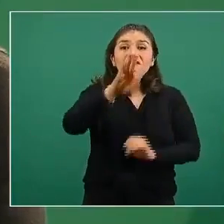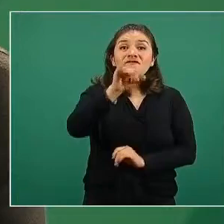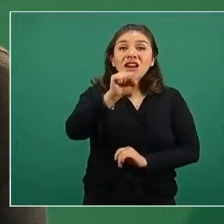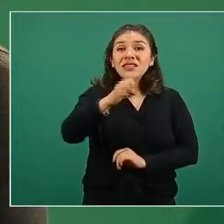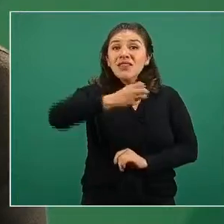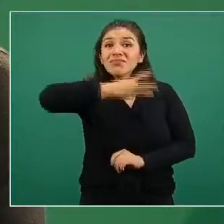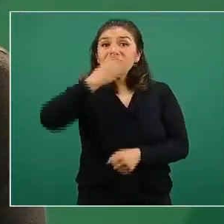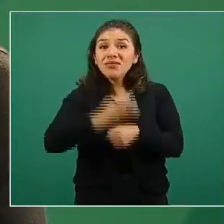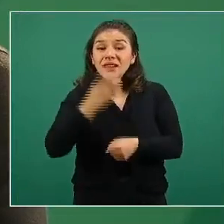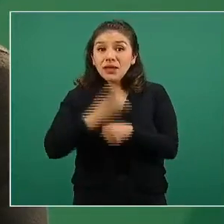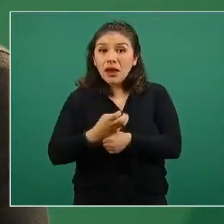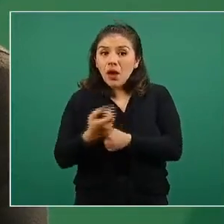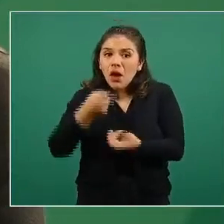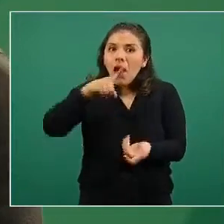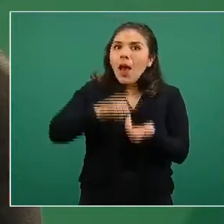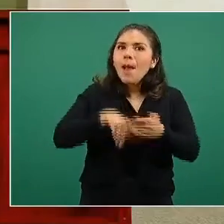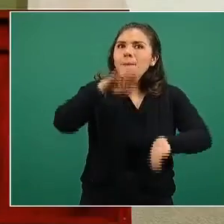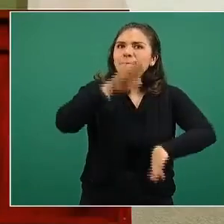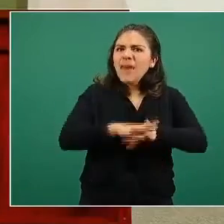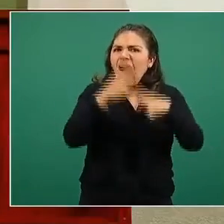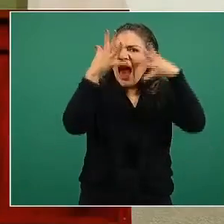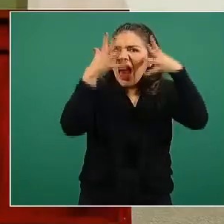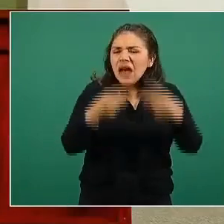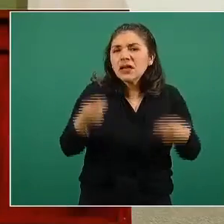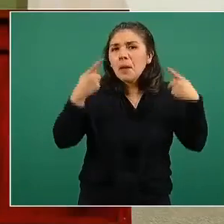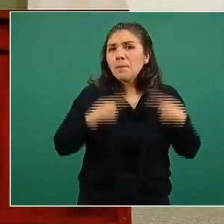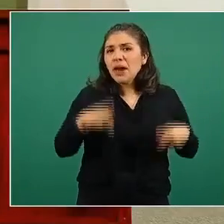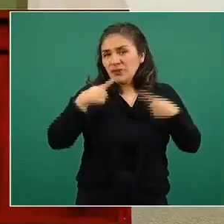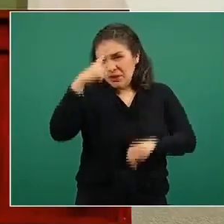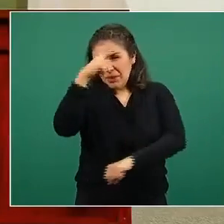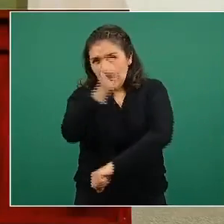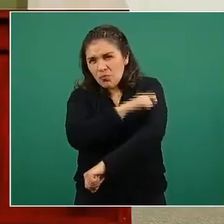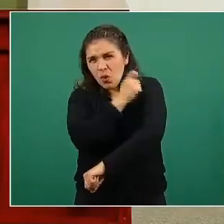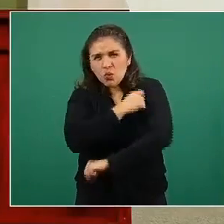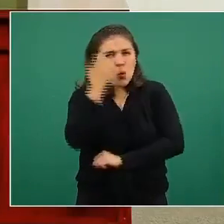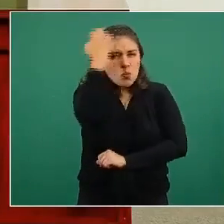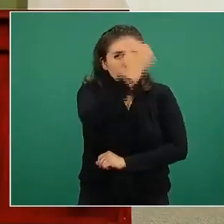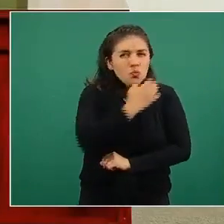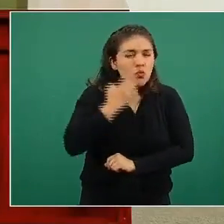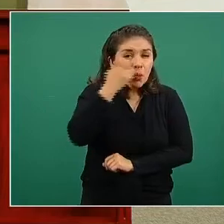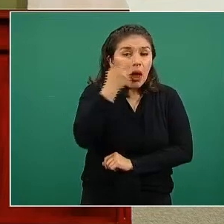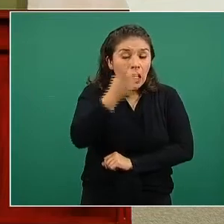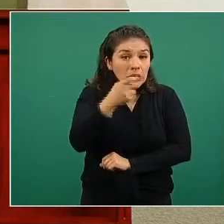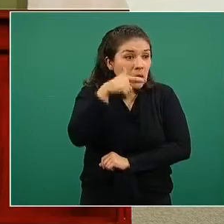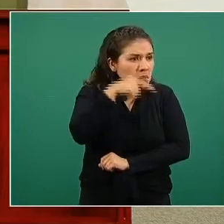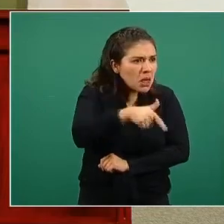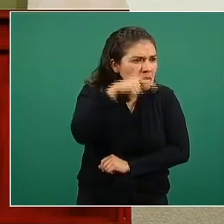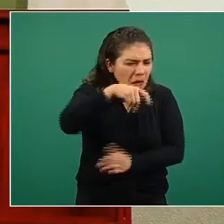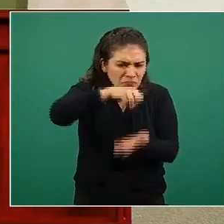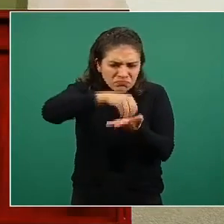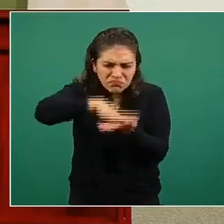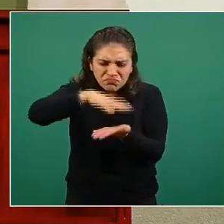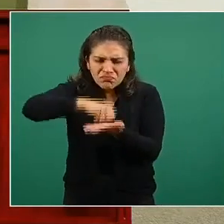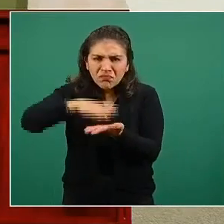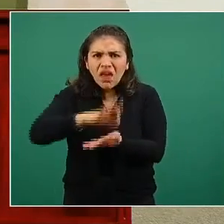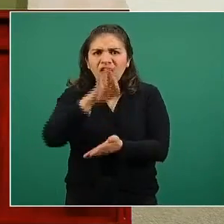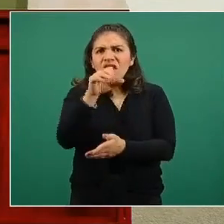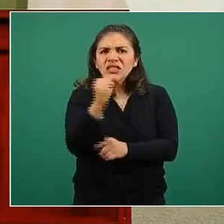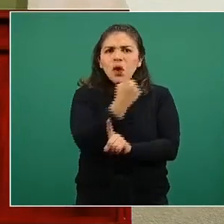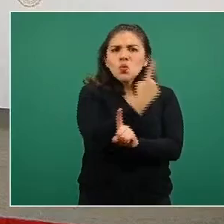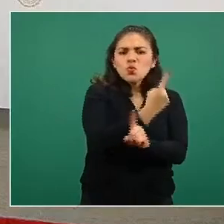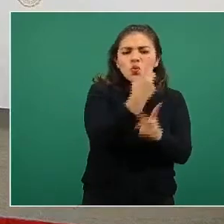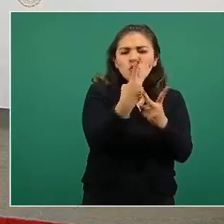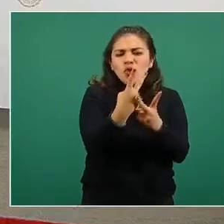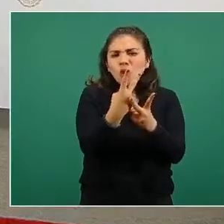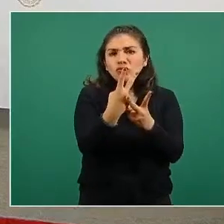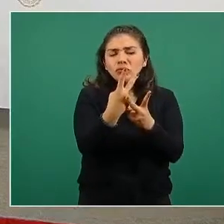de incluir una mayor cantidad de personas, lo que en su momento se observó en las fases previas, o sea, es